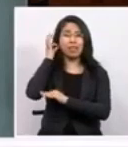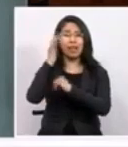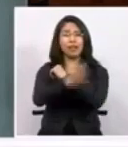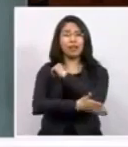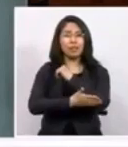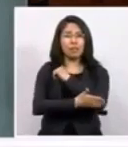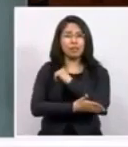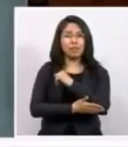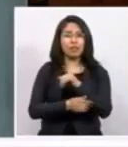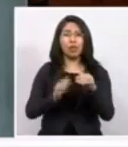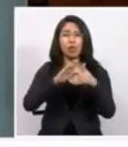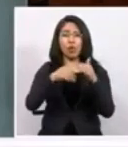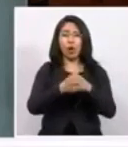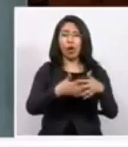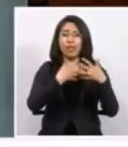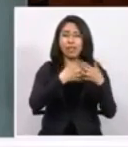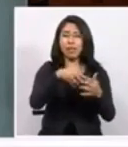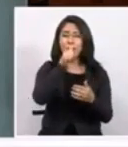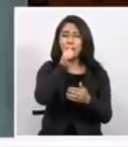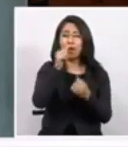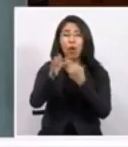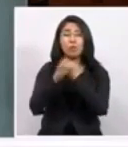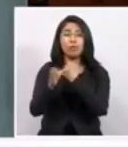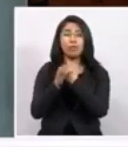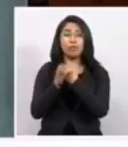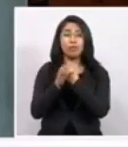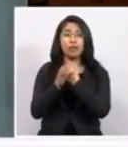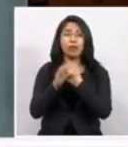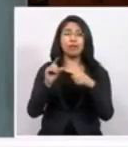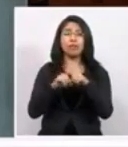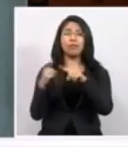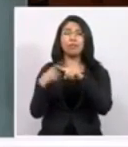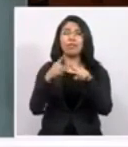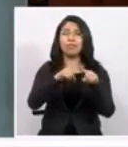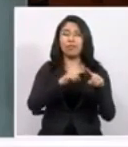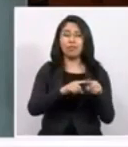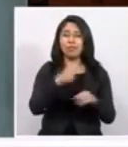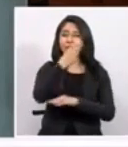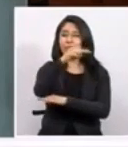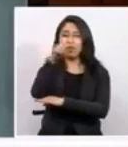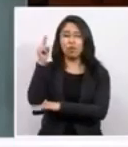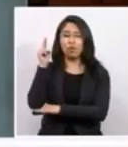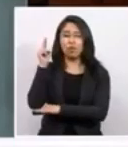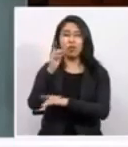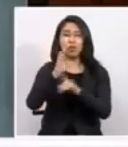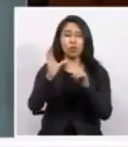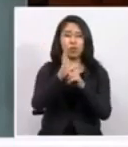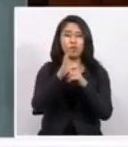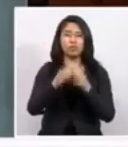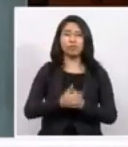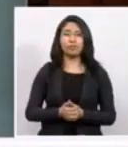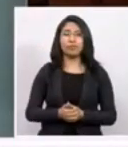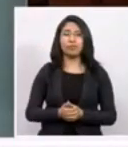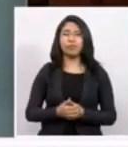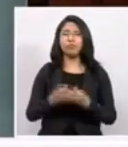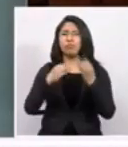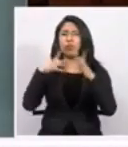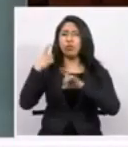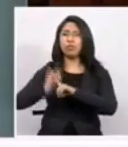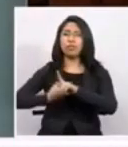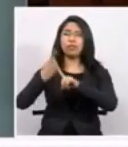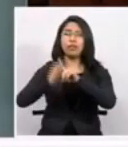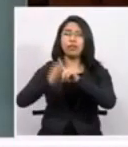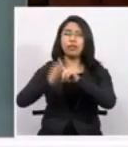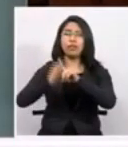campesinos, lo estatal, privado, cooperativo y de la amplia diversidad natural y cultural. Durante meses